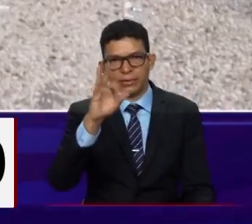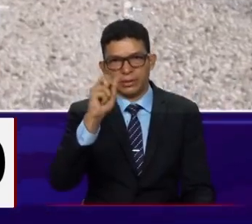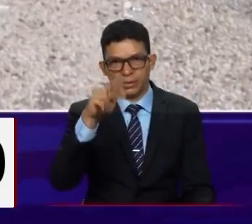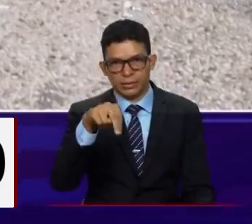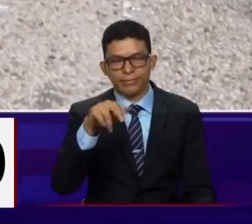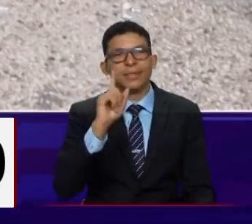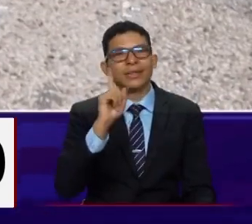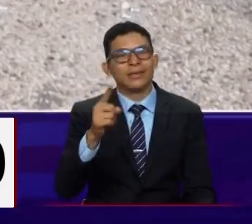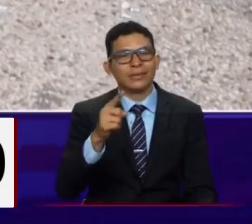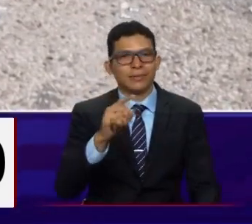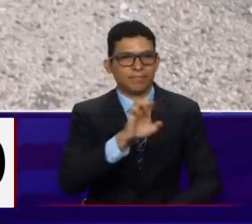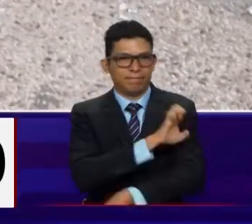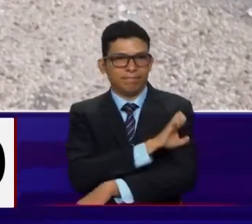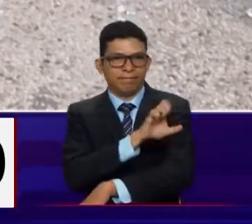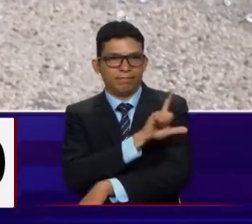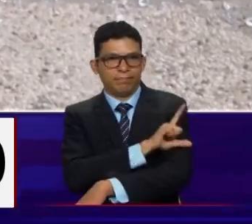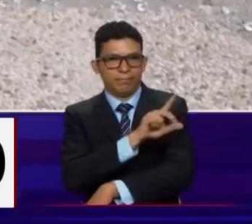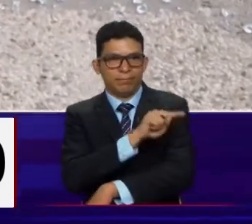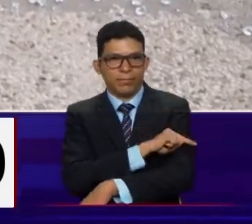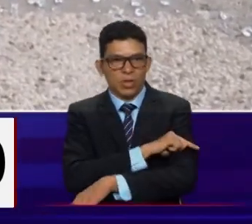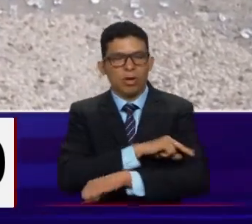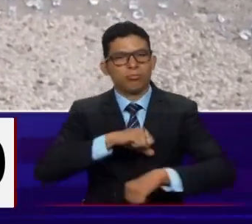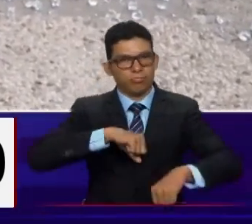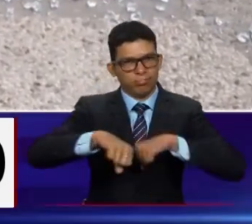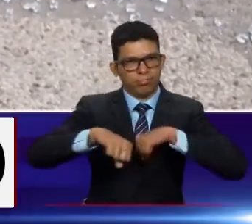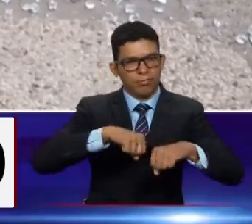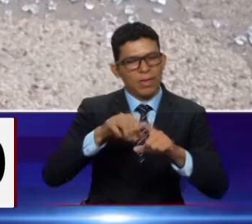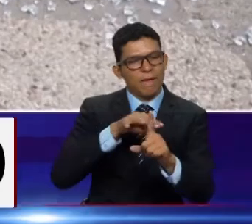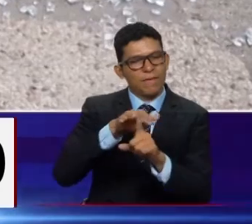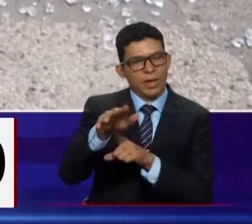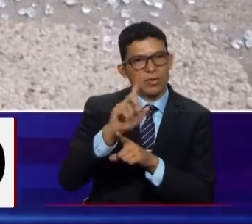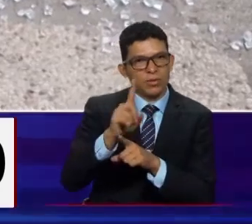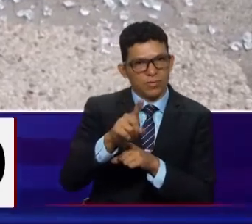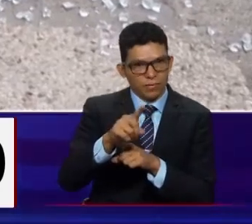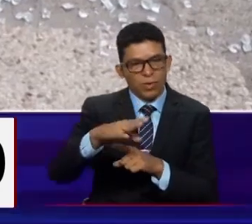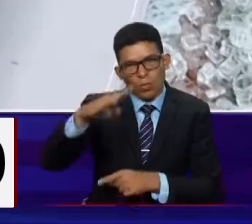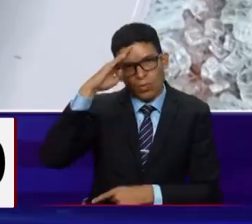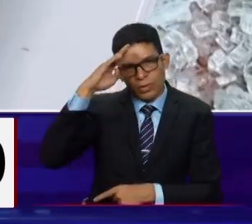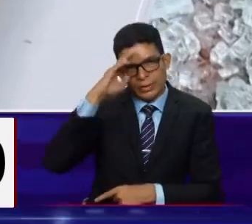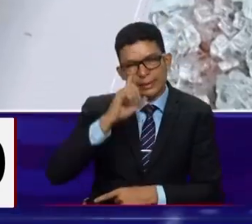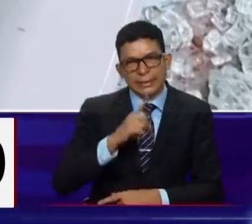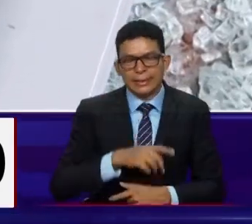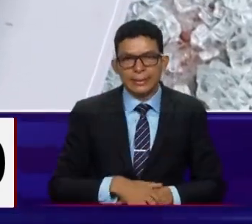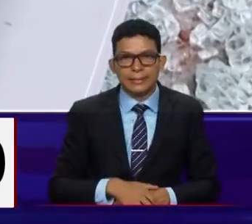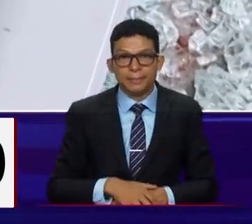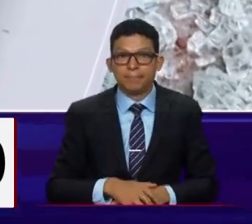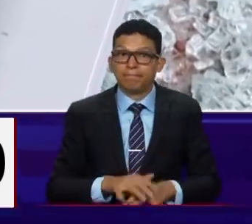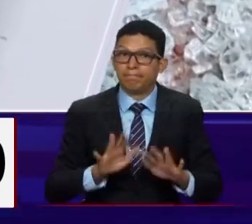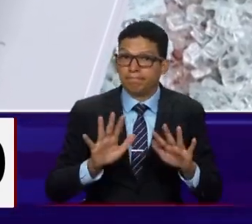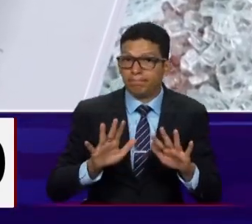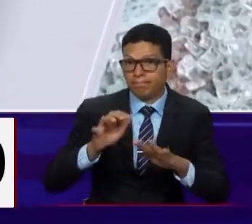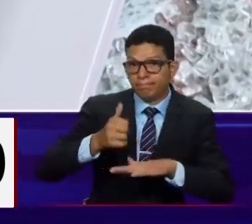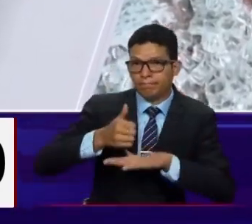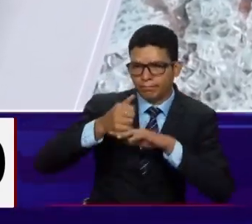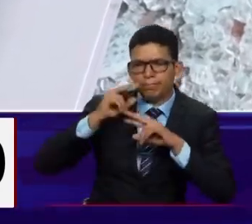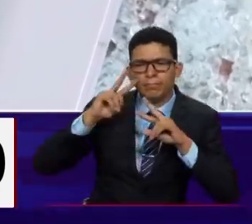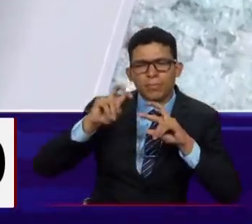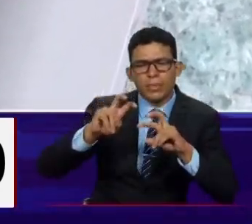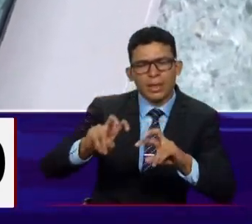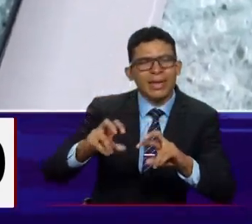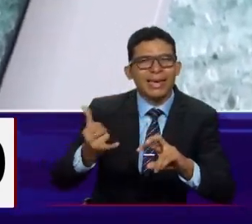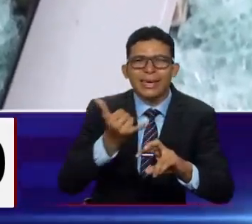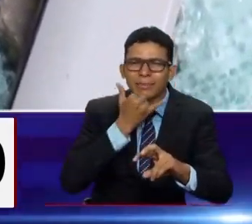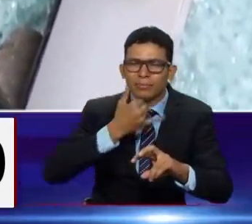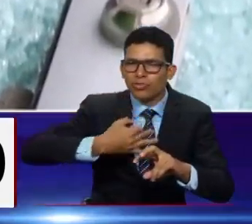el eln que opera en la zona y efectuó un hostigamiento a estación de policía sin embargo las autoridades investigan lo